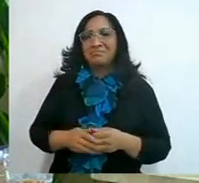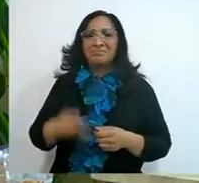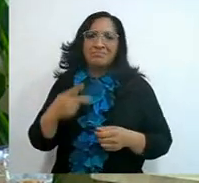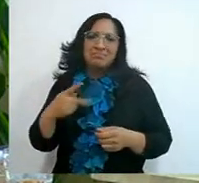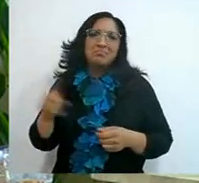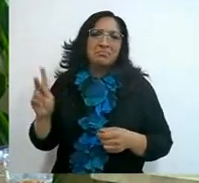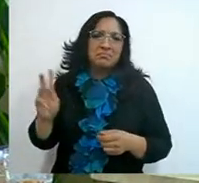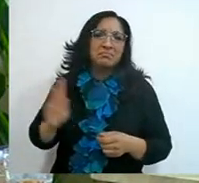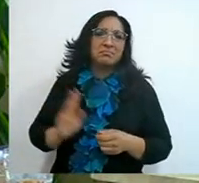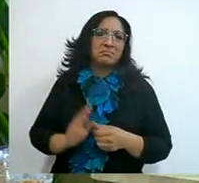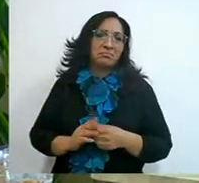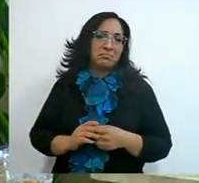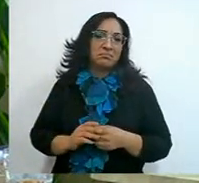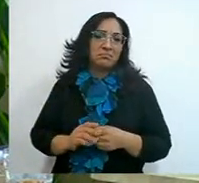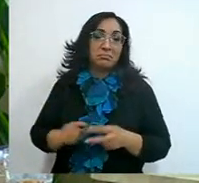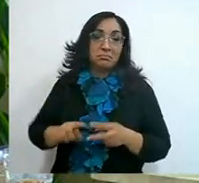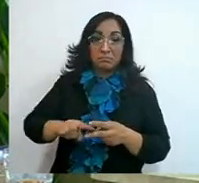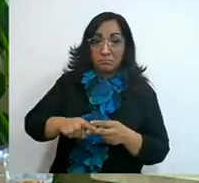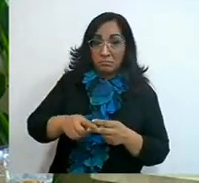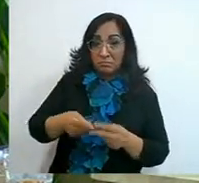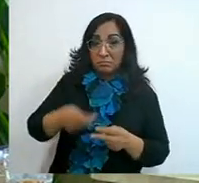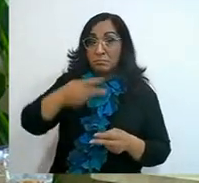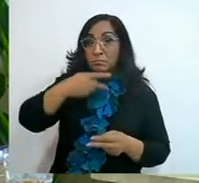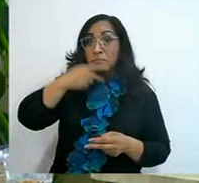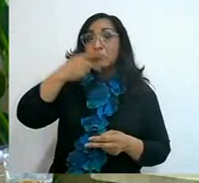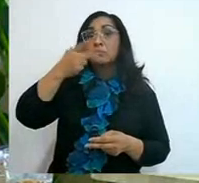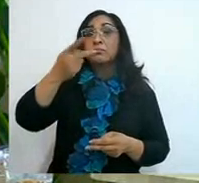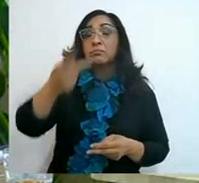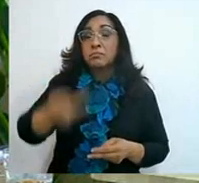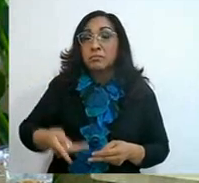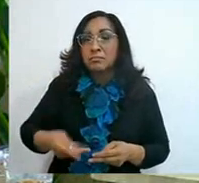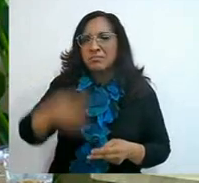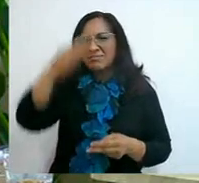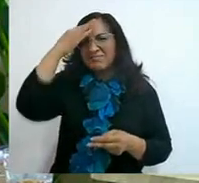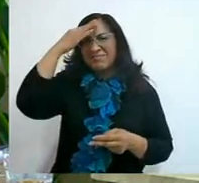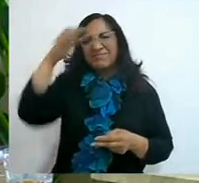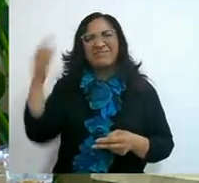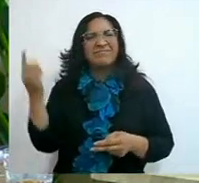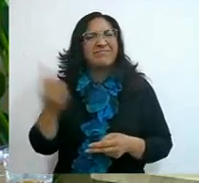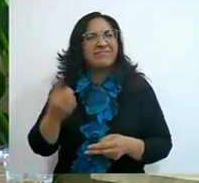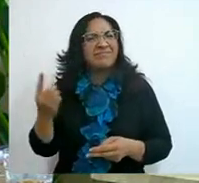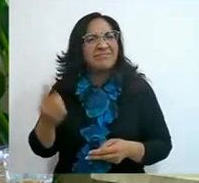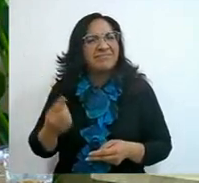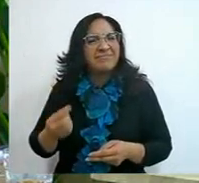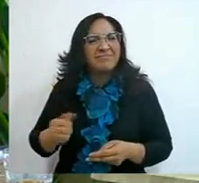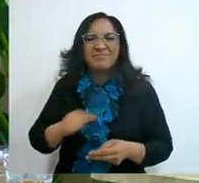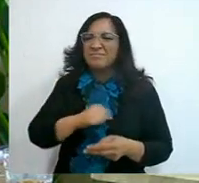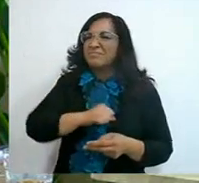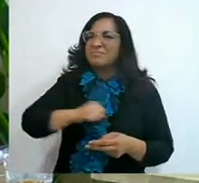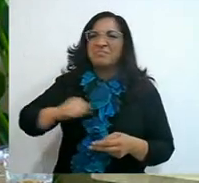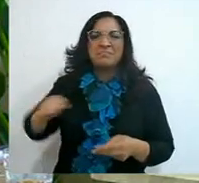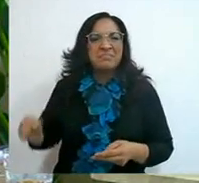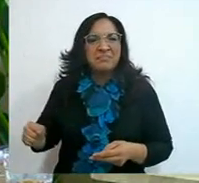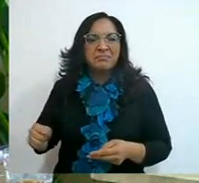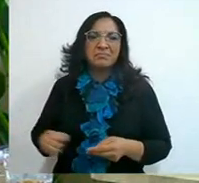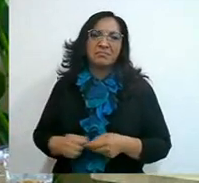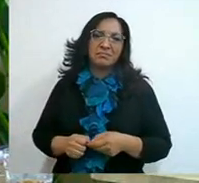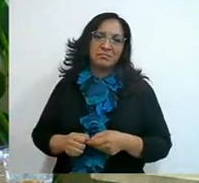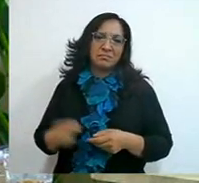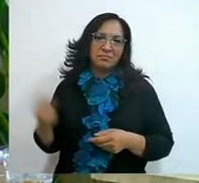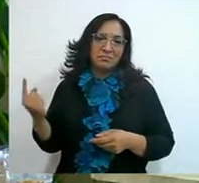pero empiezan a hablar. ¿Y sabe qué es lo más tremendo?